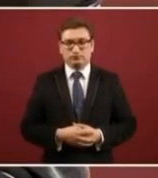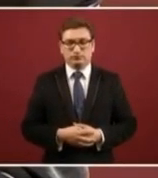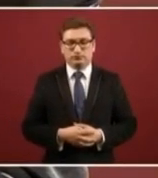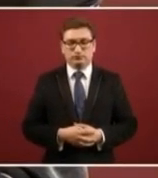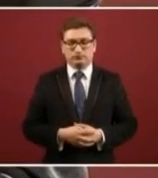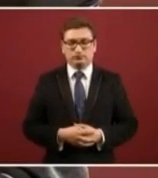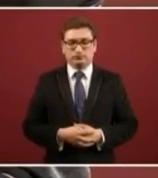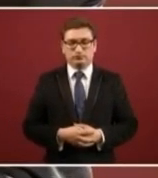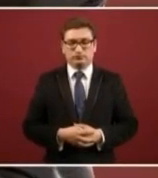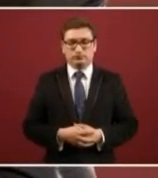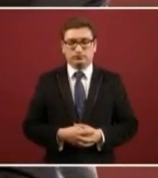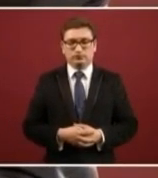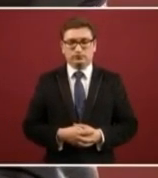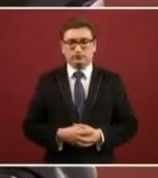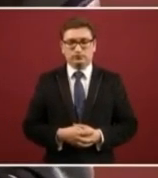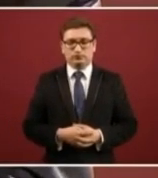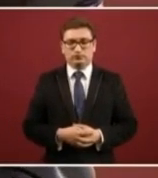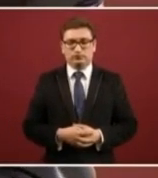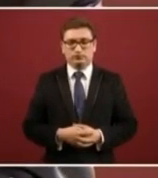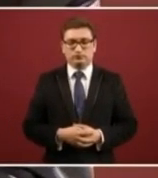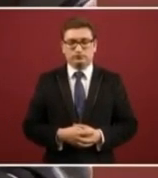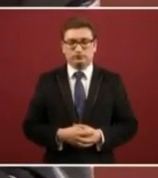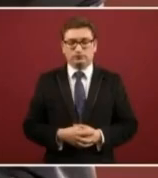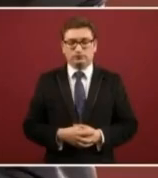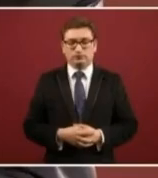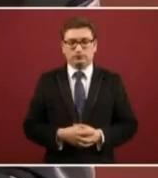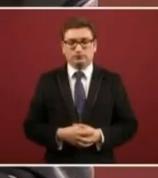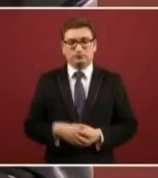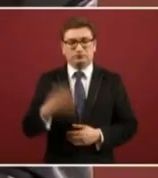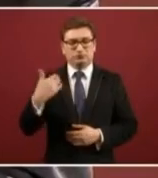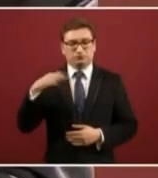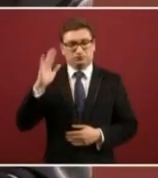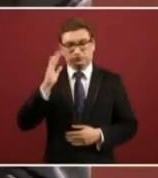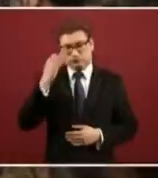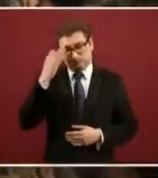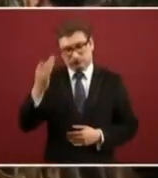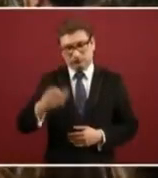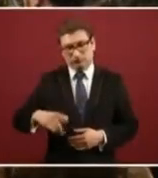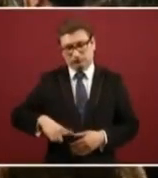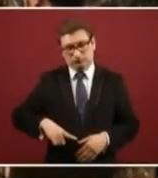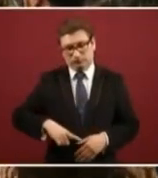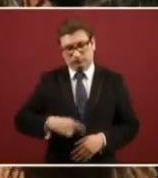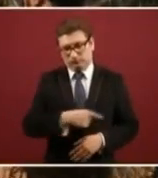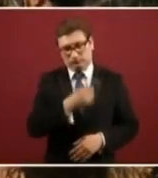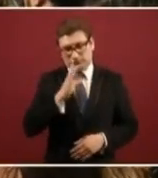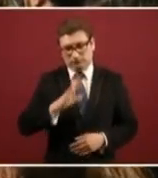en los tiempos de, bueno, de un gobierno,